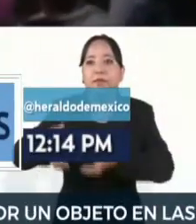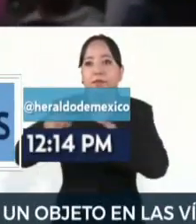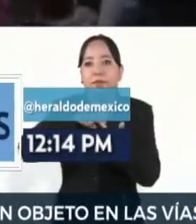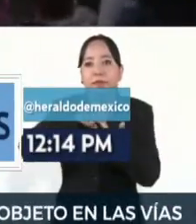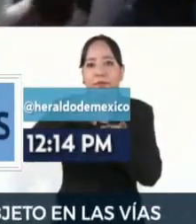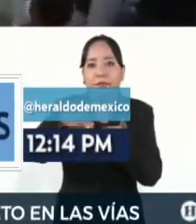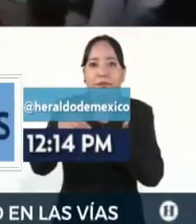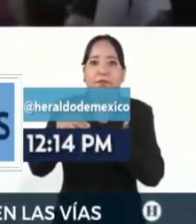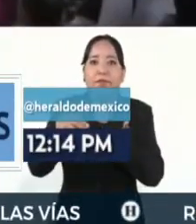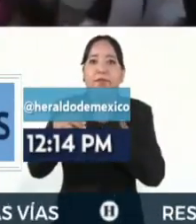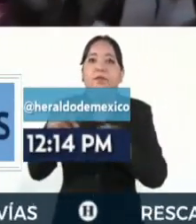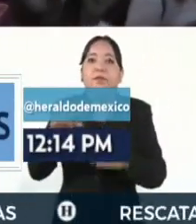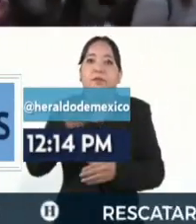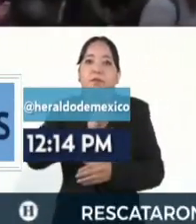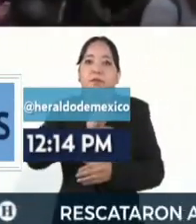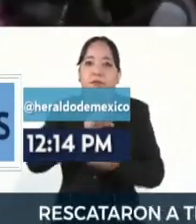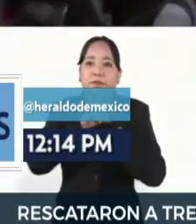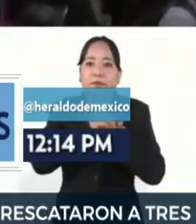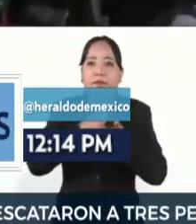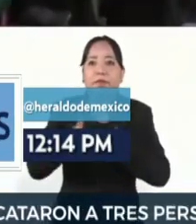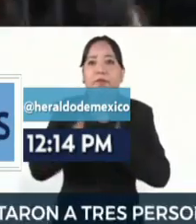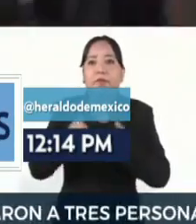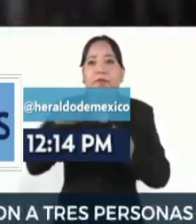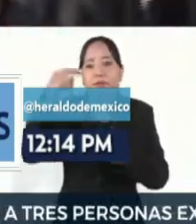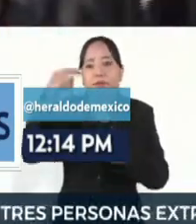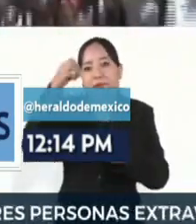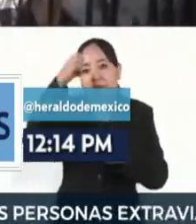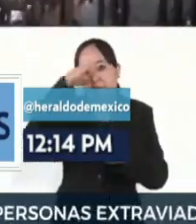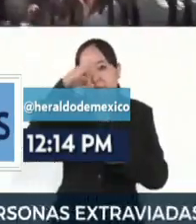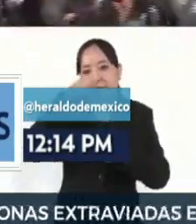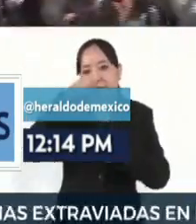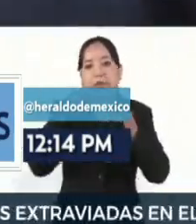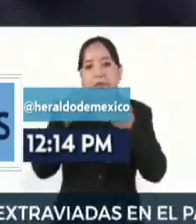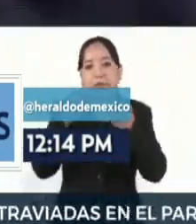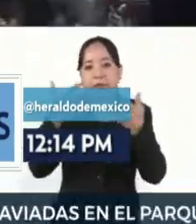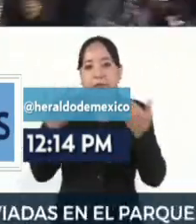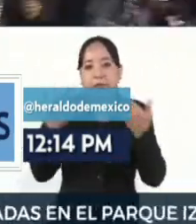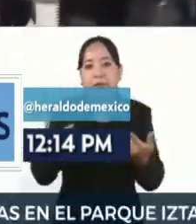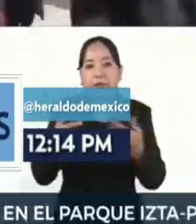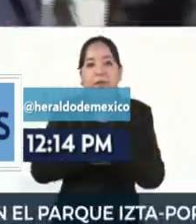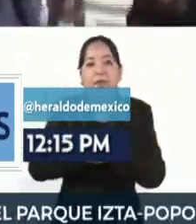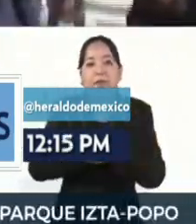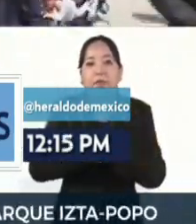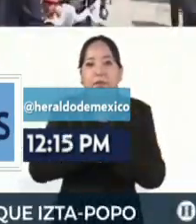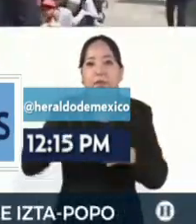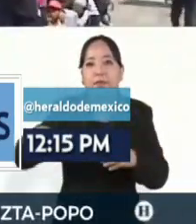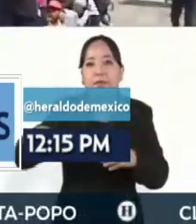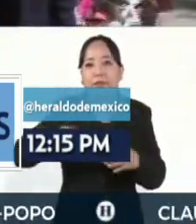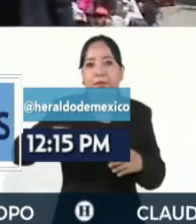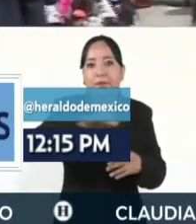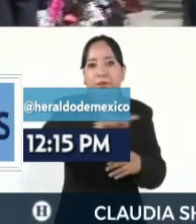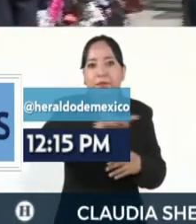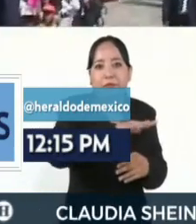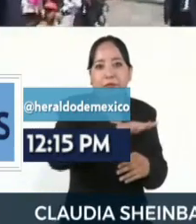tener evidentemente un control de todas las personas que van a ingresar esta tarde a presenciar este cuarto informe de gobierno. Omar, regreso